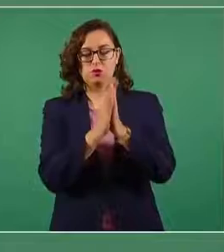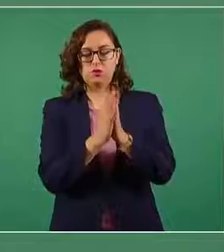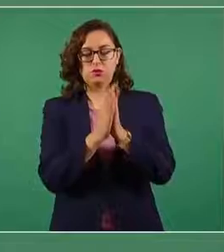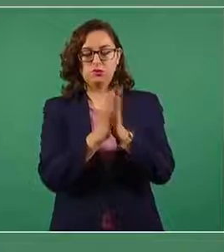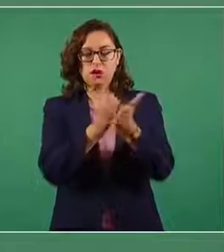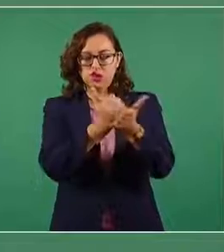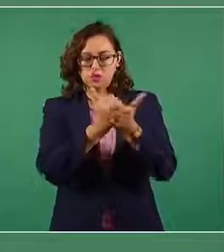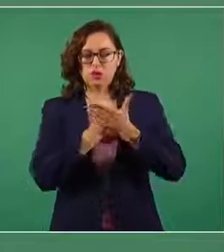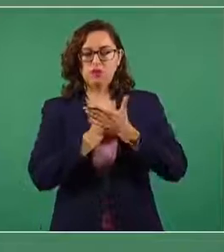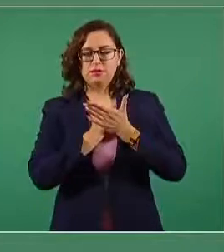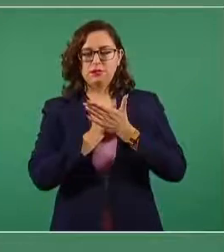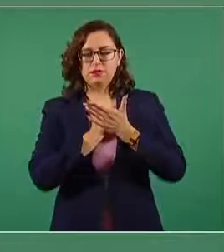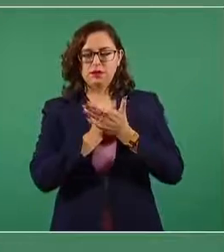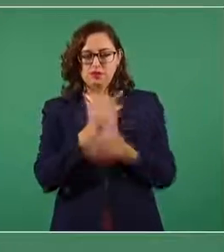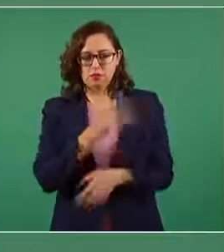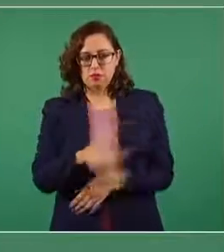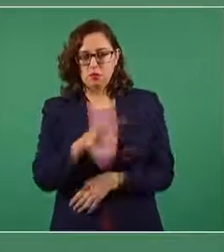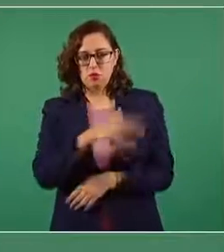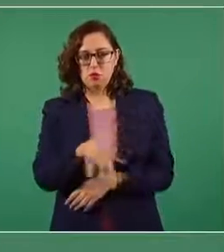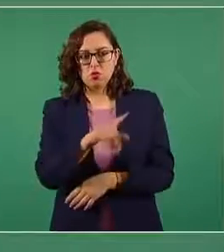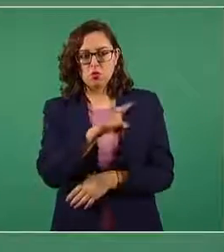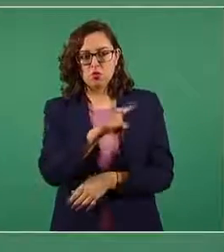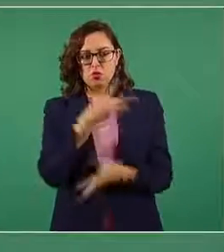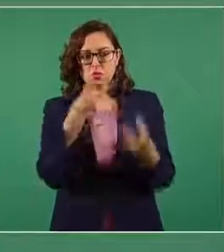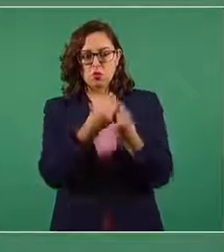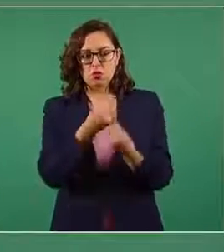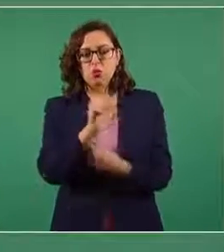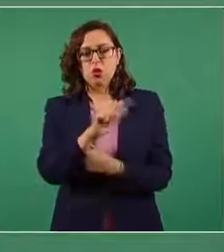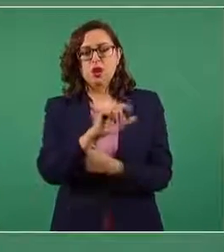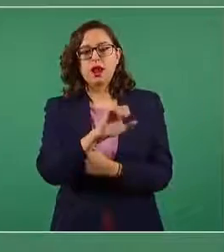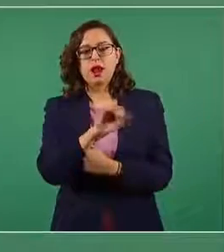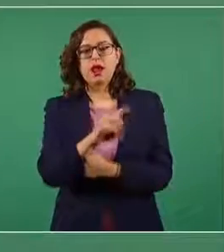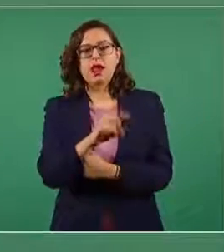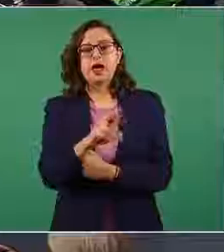nos ayude para que con Alejandro Encinas